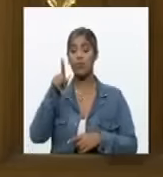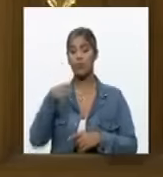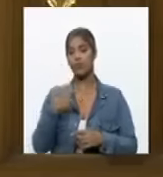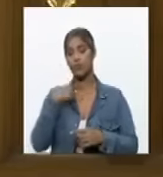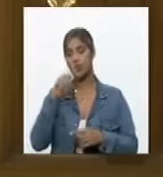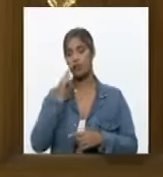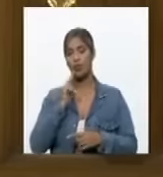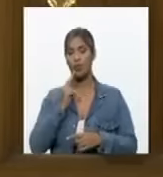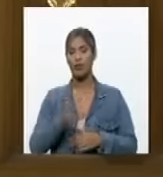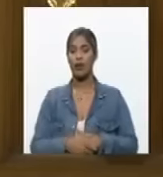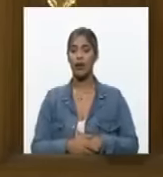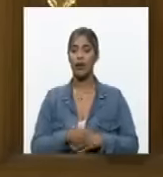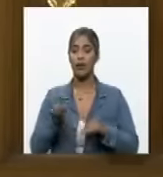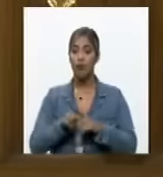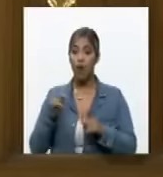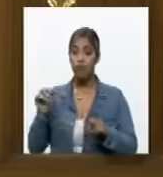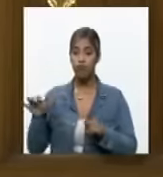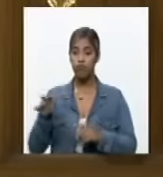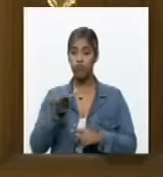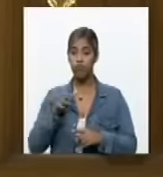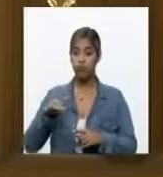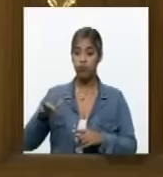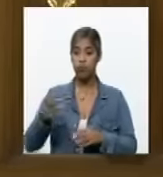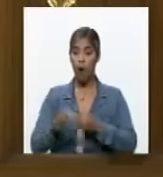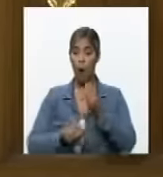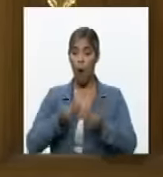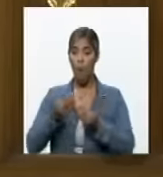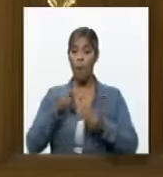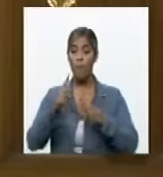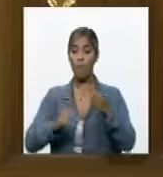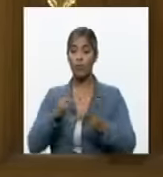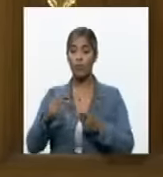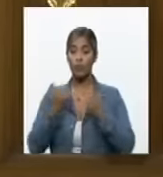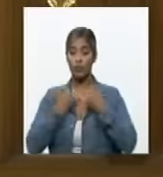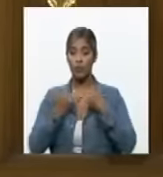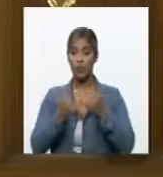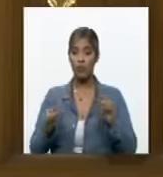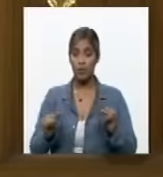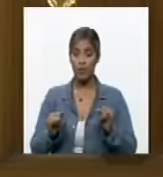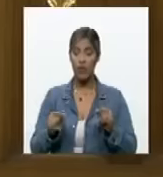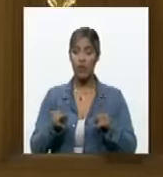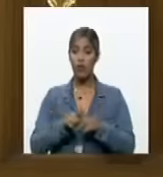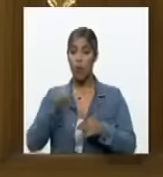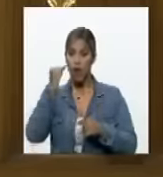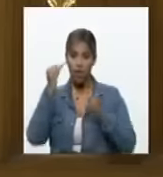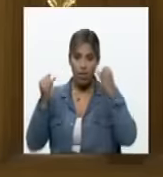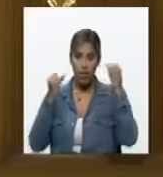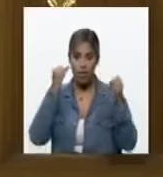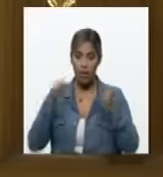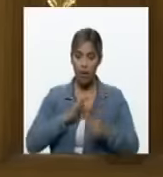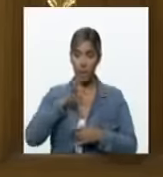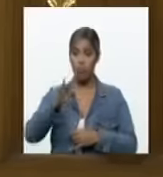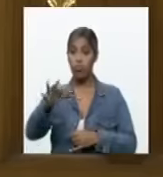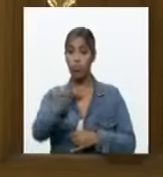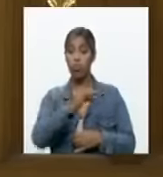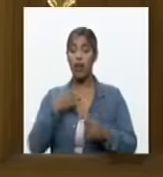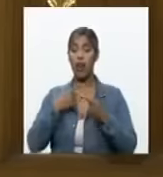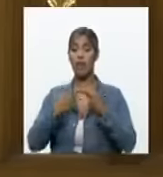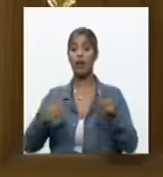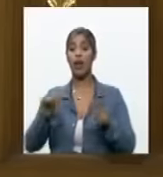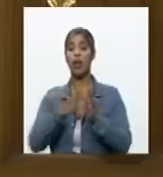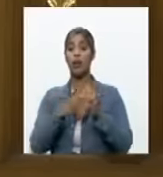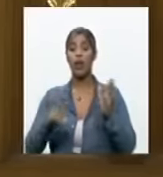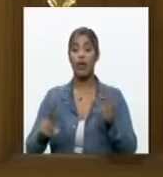Bolívar, influyendo notablemente en el proceso independentista, impartiendo sus ideales de libertad y derecho a la formación